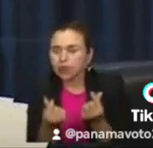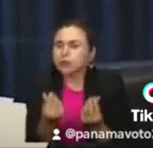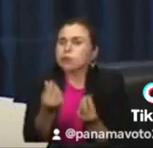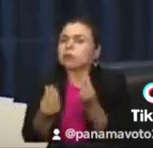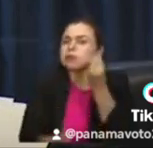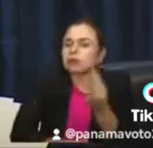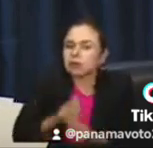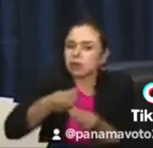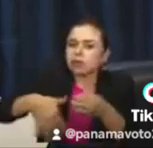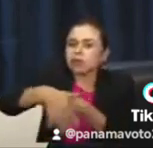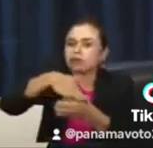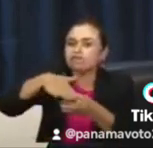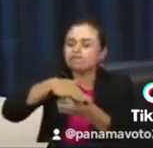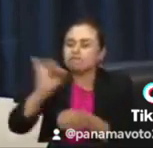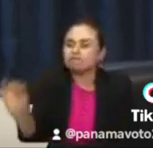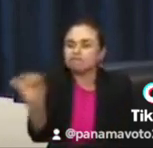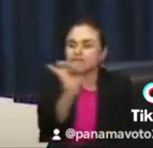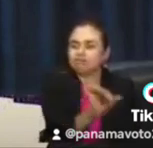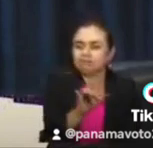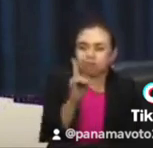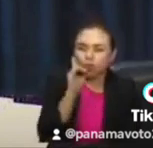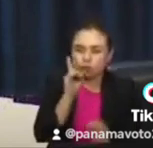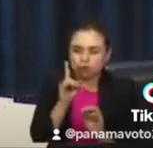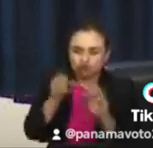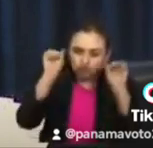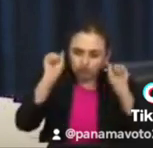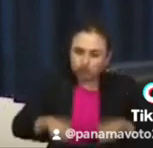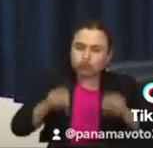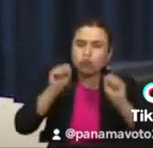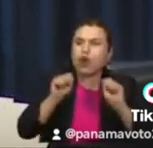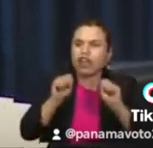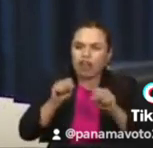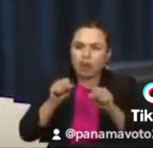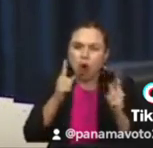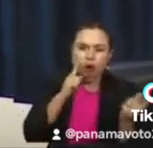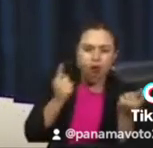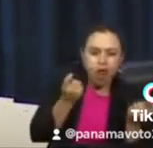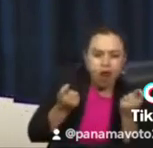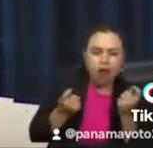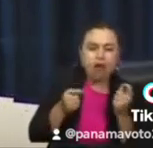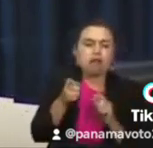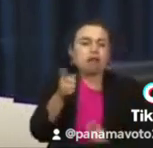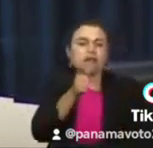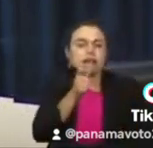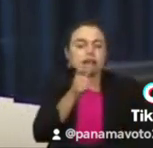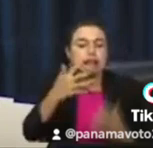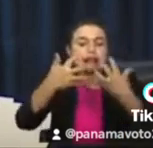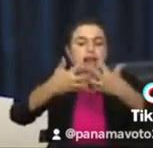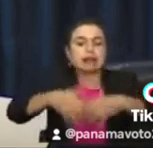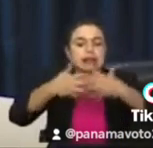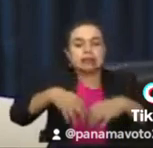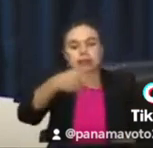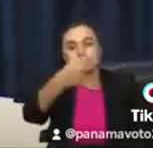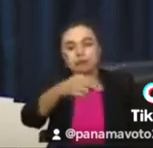han debilitado la capacidad reguladora de la SEP, que viene a ser un tramitador